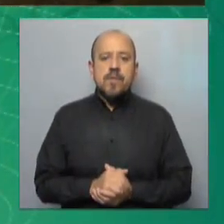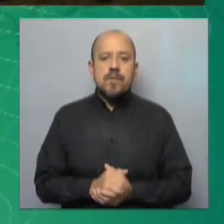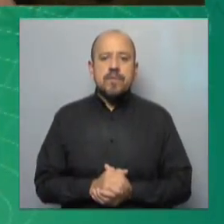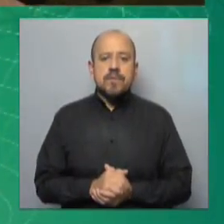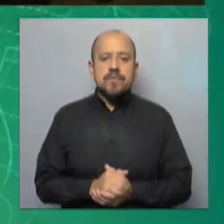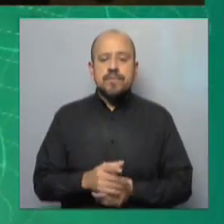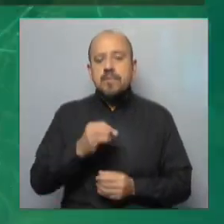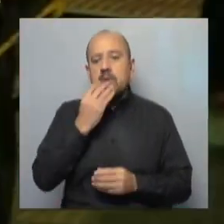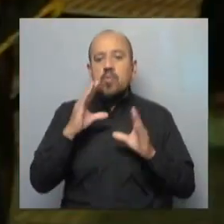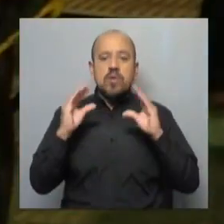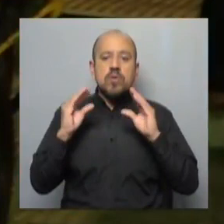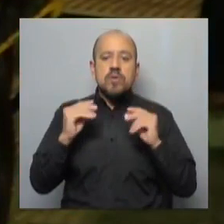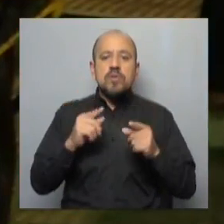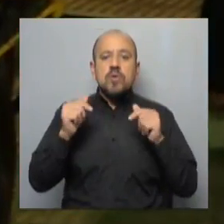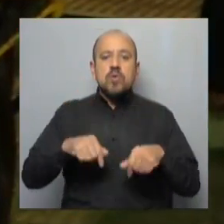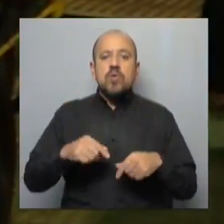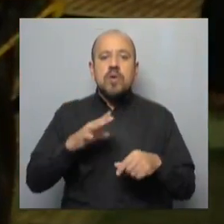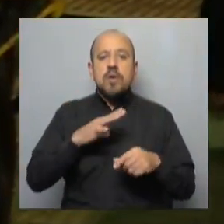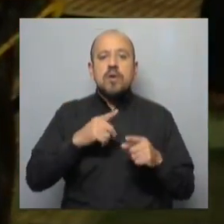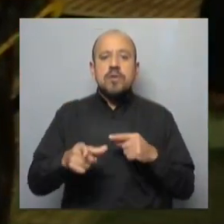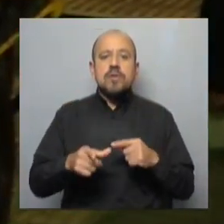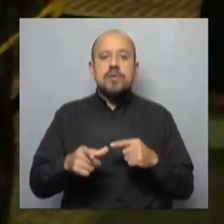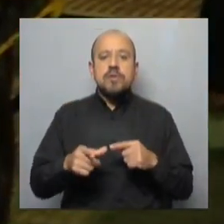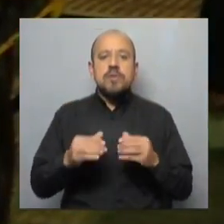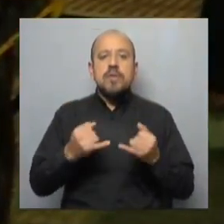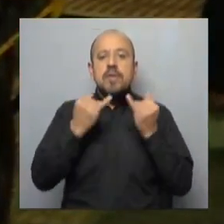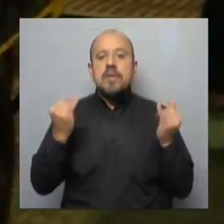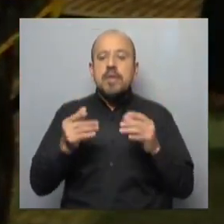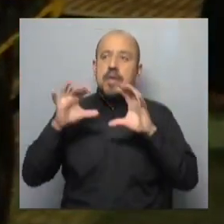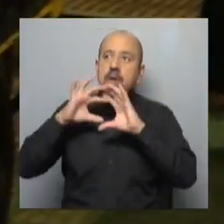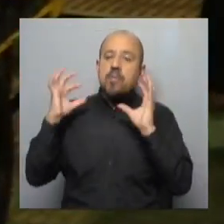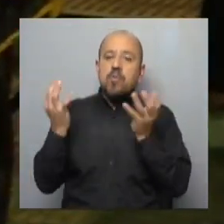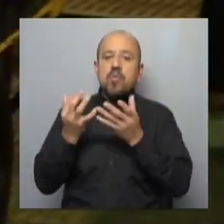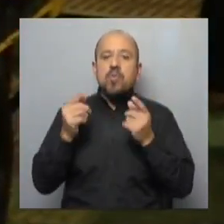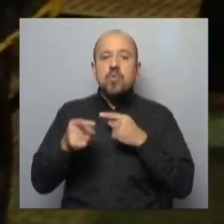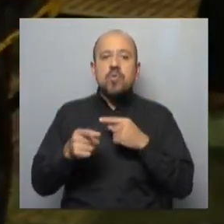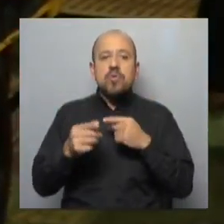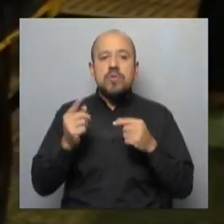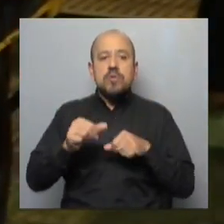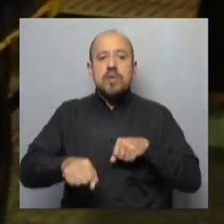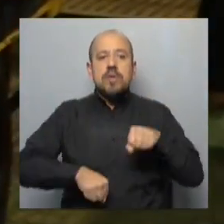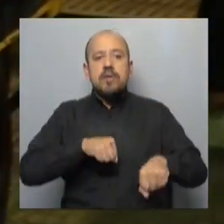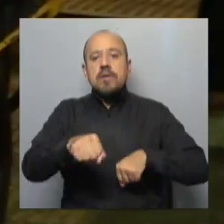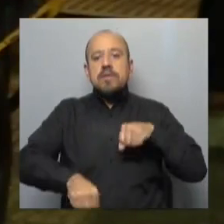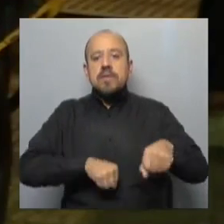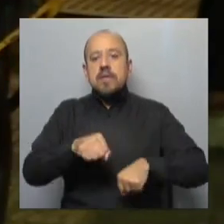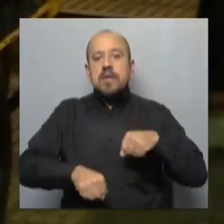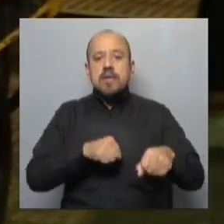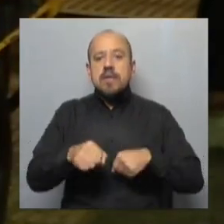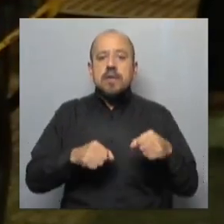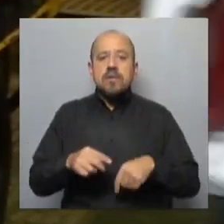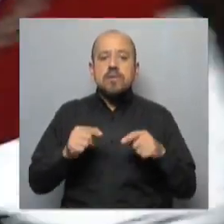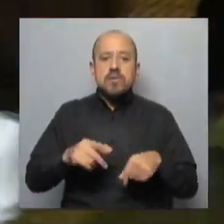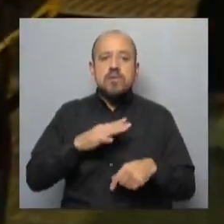qué tal muy buenas noches martín en el día de hoy se celebra se conmemora el día mundial de la bicicleta y en ese marco es que se han